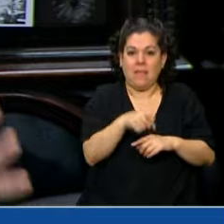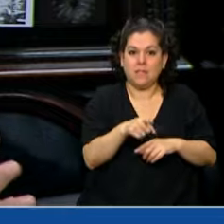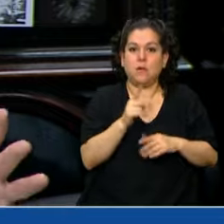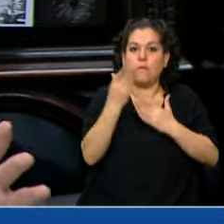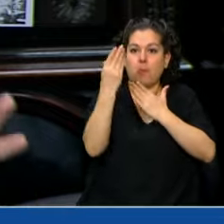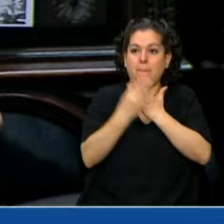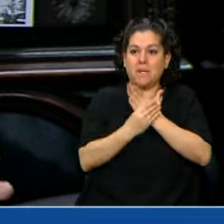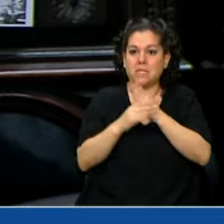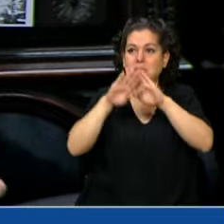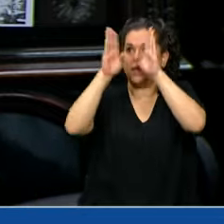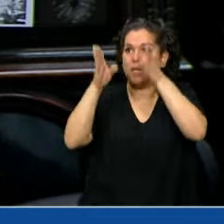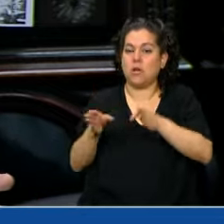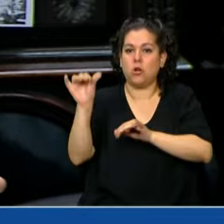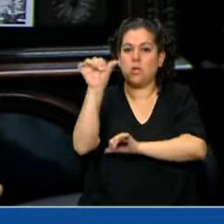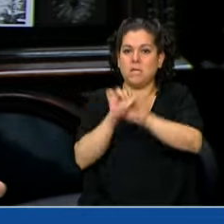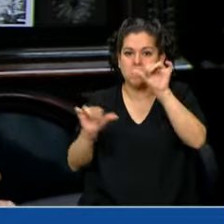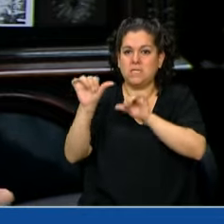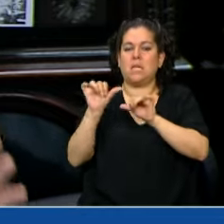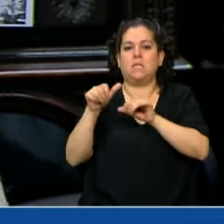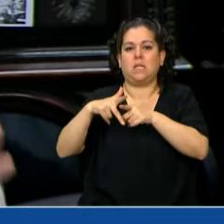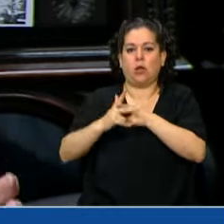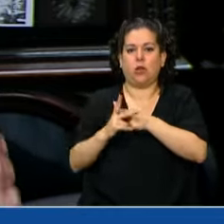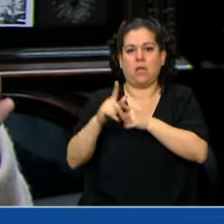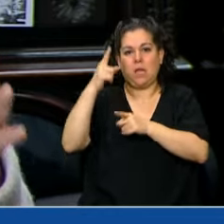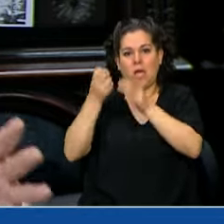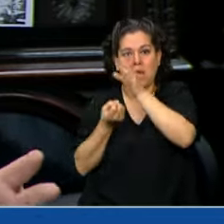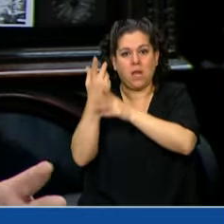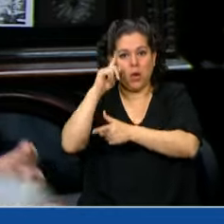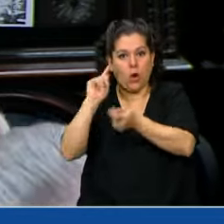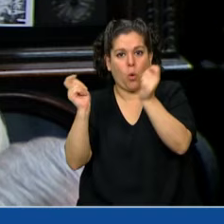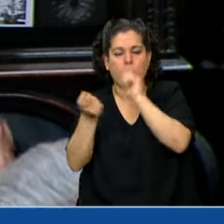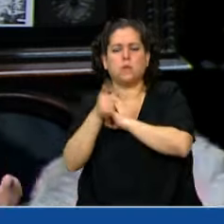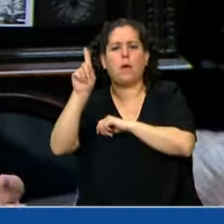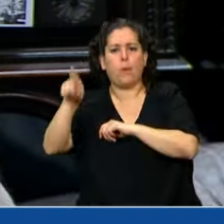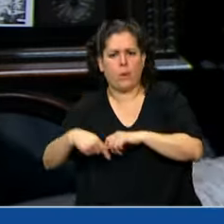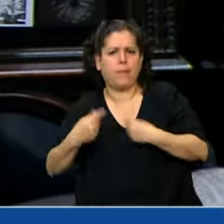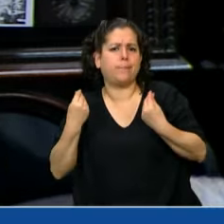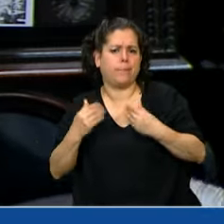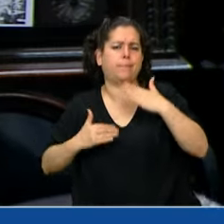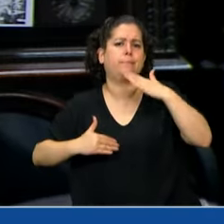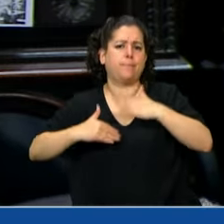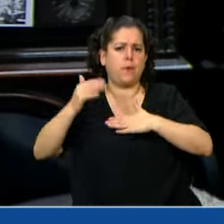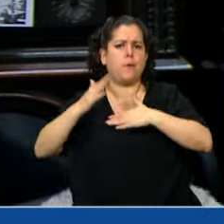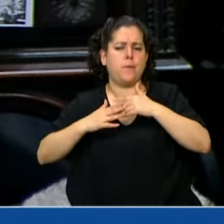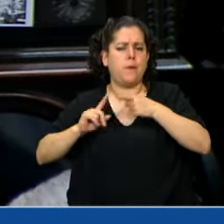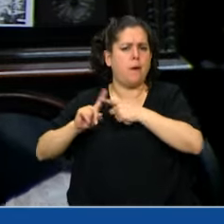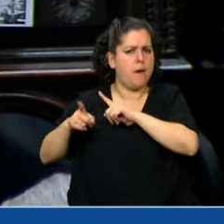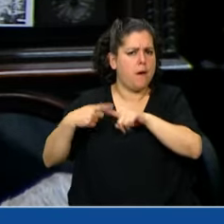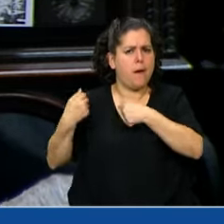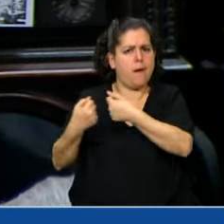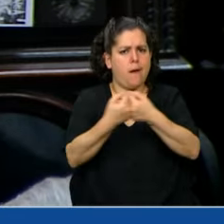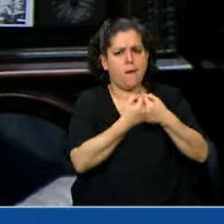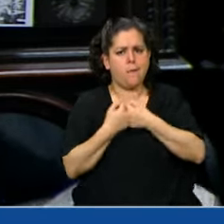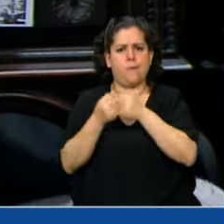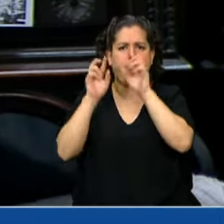Ministerio de ciencia tecnología Innovación empezó el trabajo de construir el consenso para Este